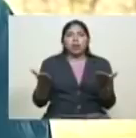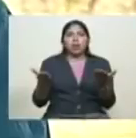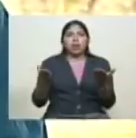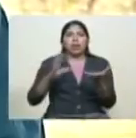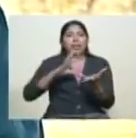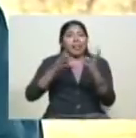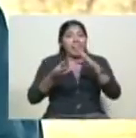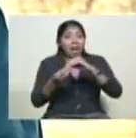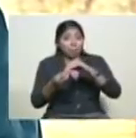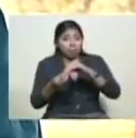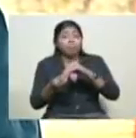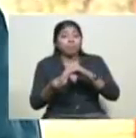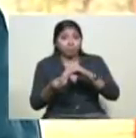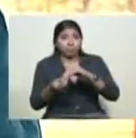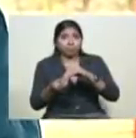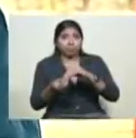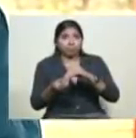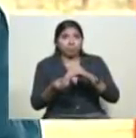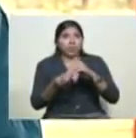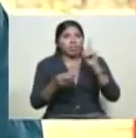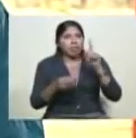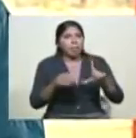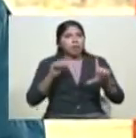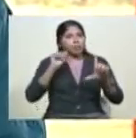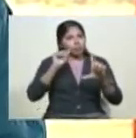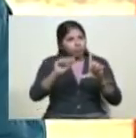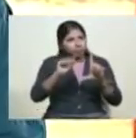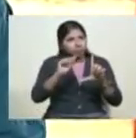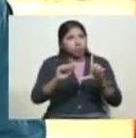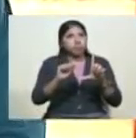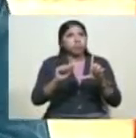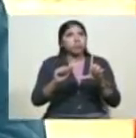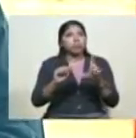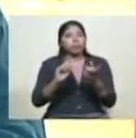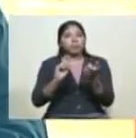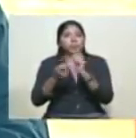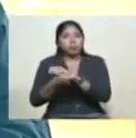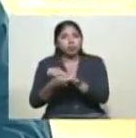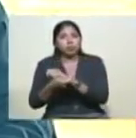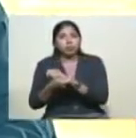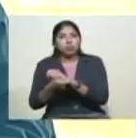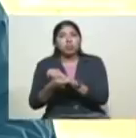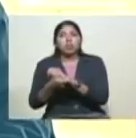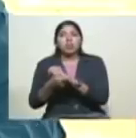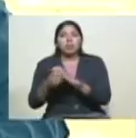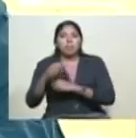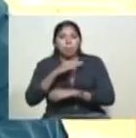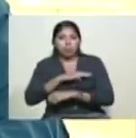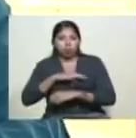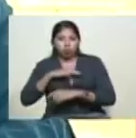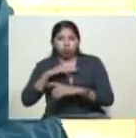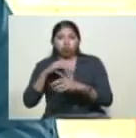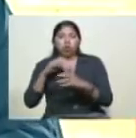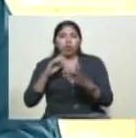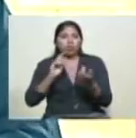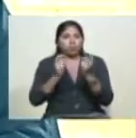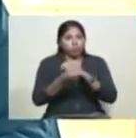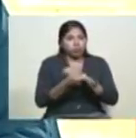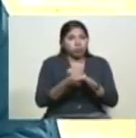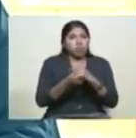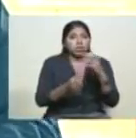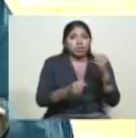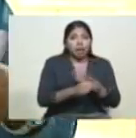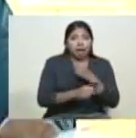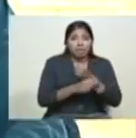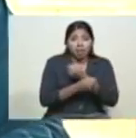CLAP, lo convertimos en carné de la patria, lo convertimos en Gran Misión Hogares de la Patria, en Plan Chamba Juvenil, lo